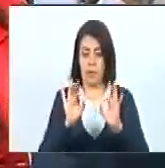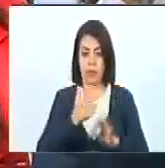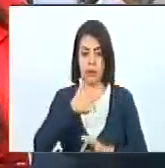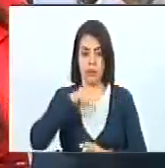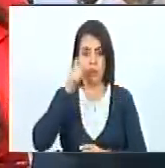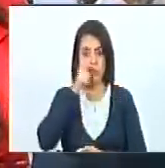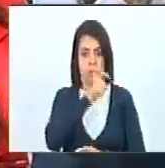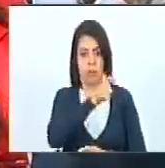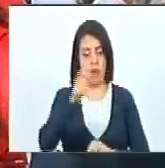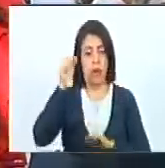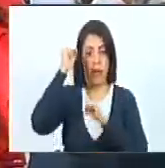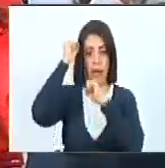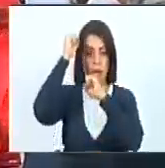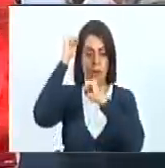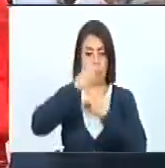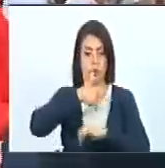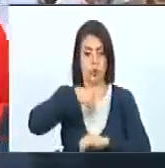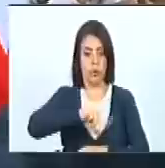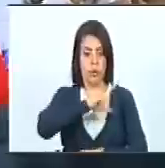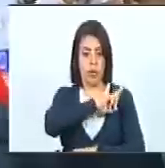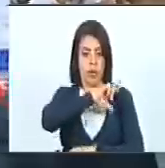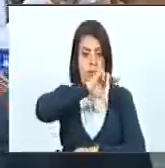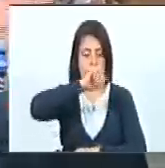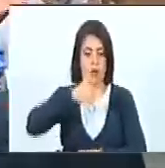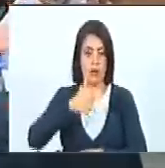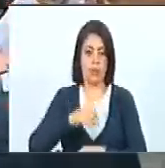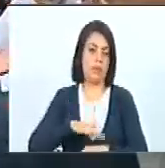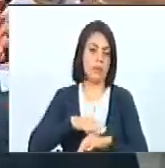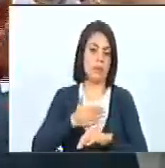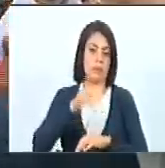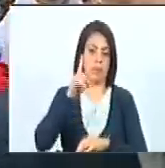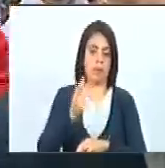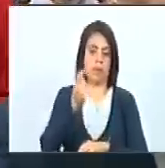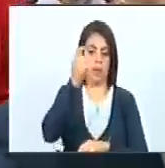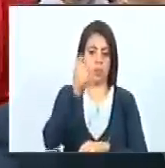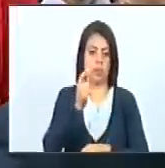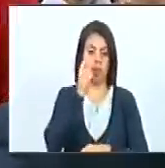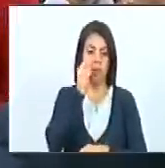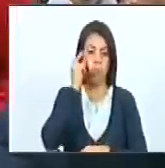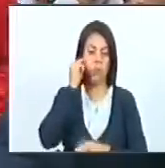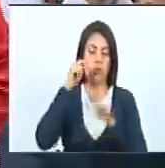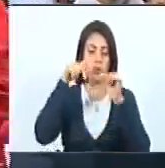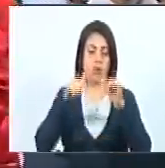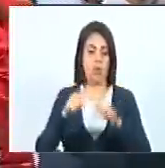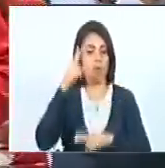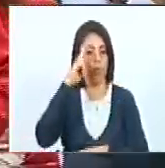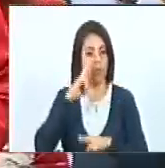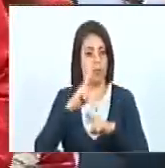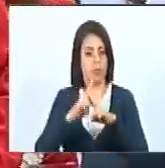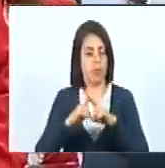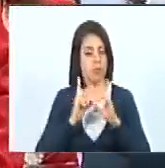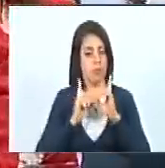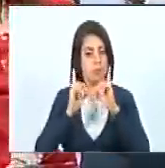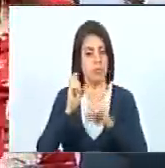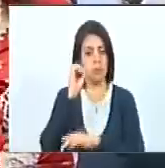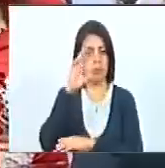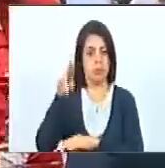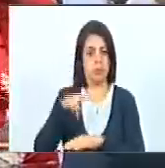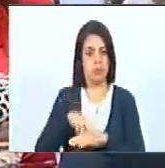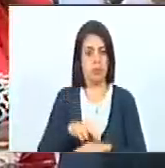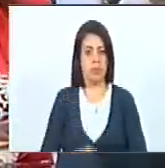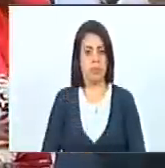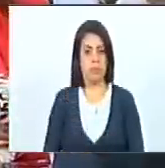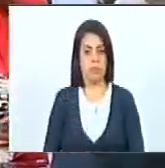nuestro pueblo heroico, a nuestra junta directiva y a las diputadas y diputados de esta honorable y digna Asamblea